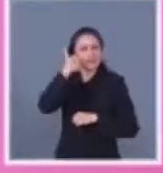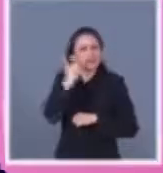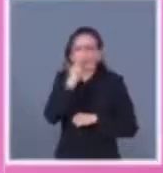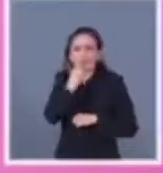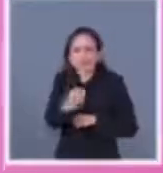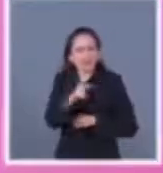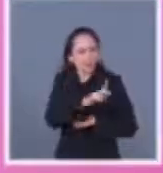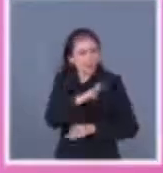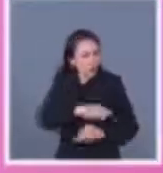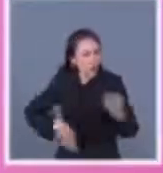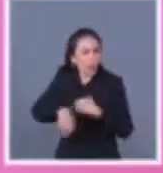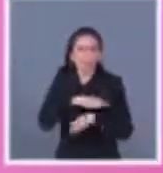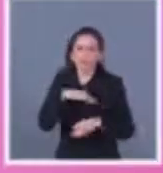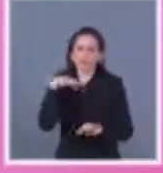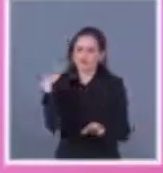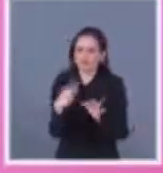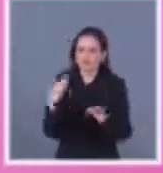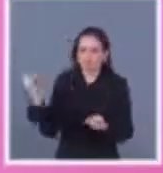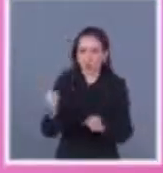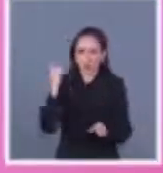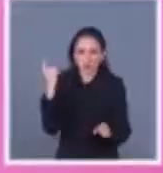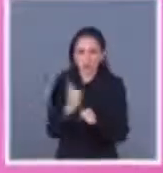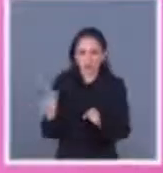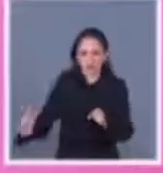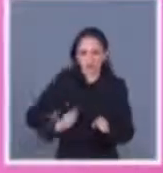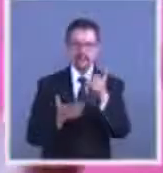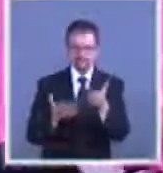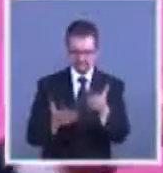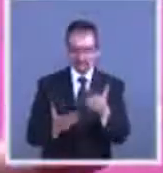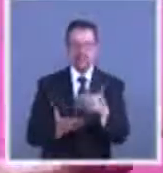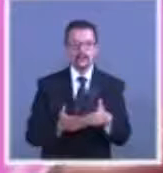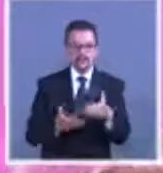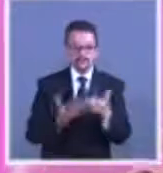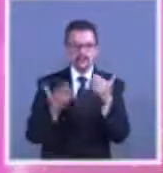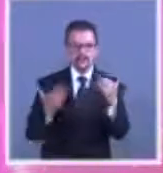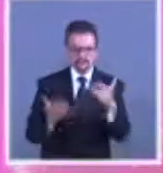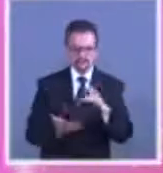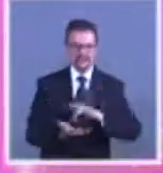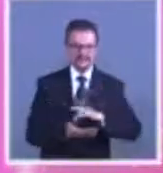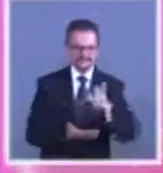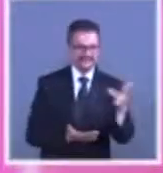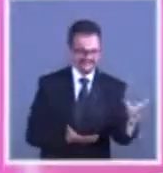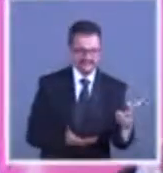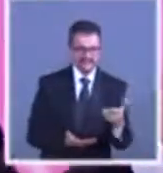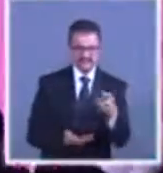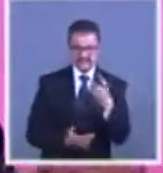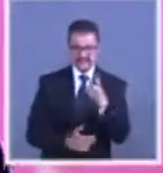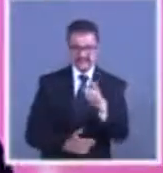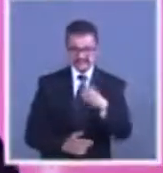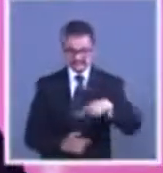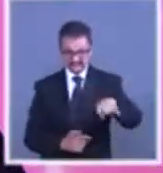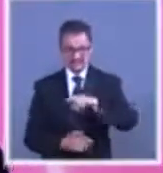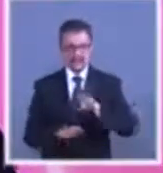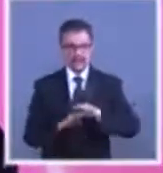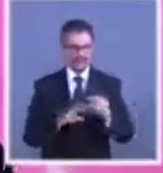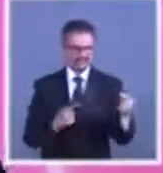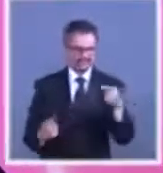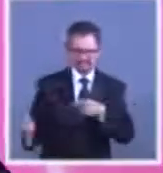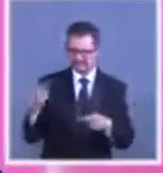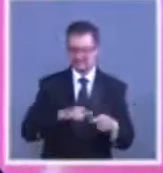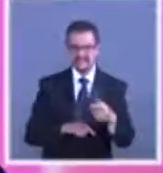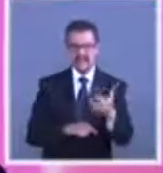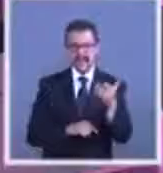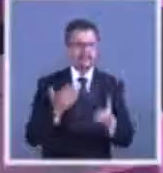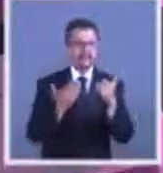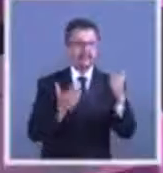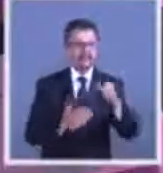aventó. Yo no quisiera que dependiera de eso el futuro de cada poblano. Así nos han traído desde el año pasado y me parece que la película se